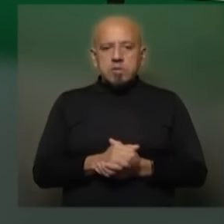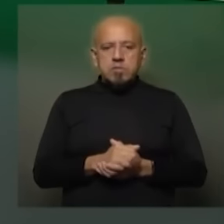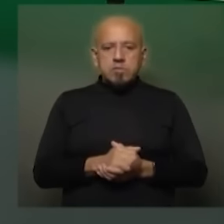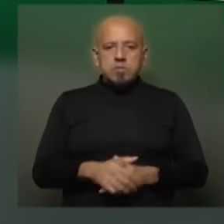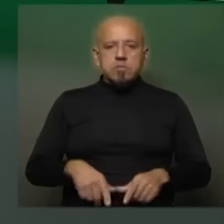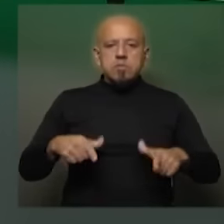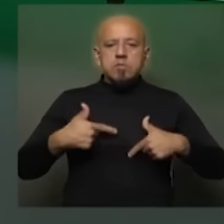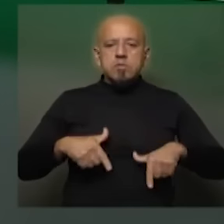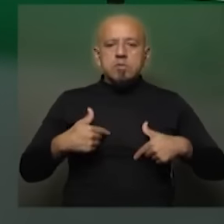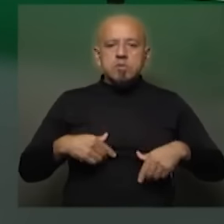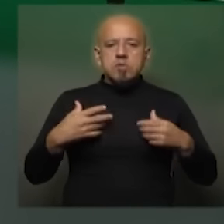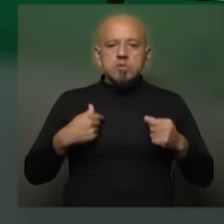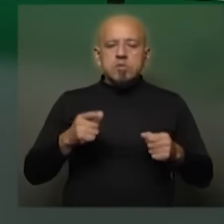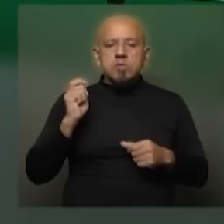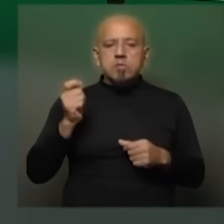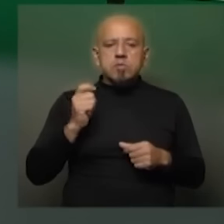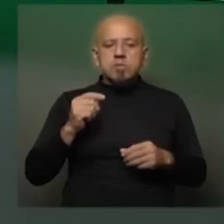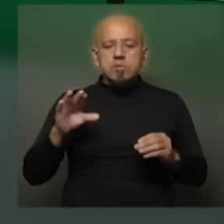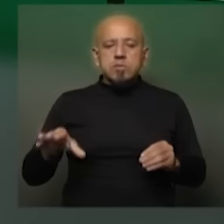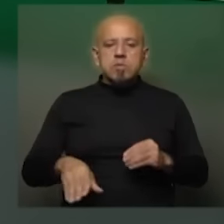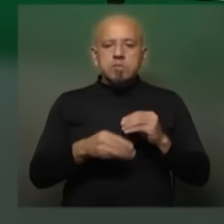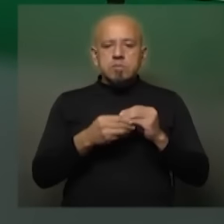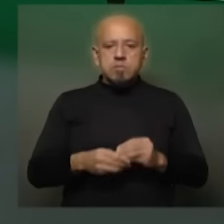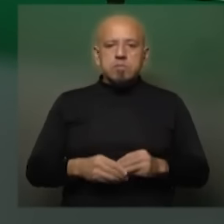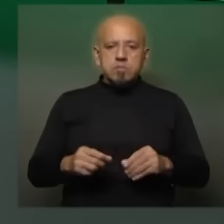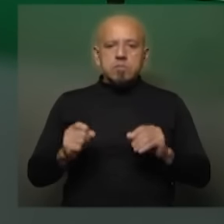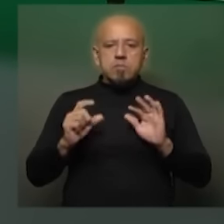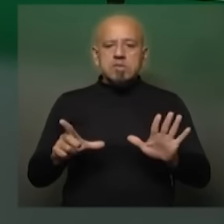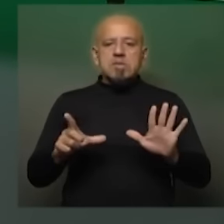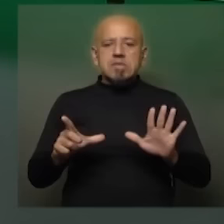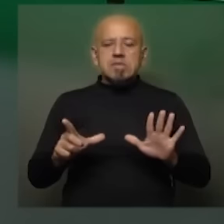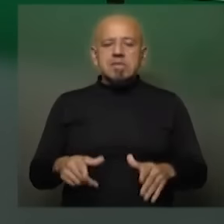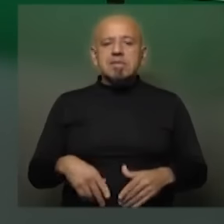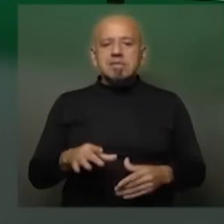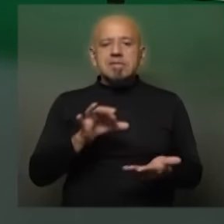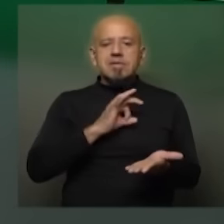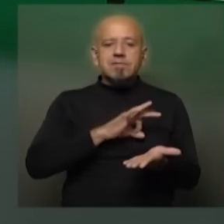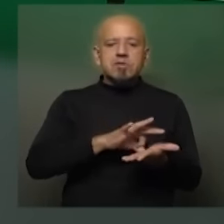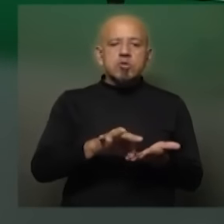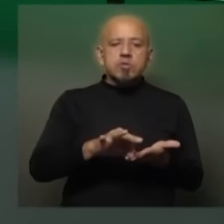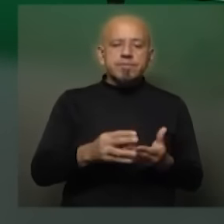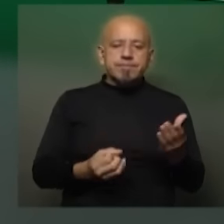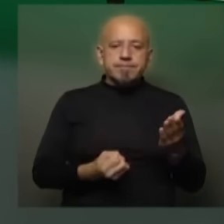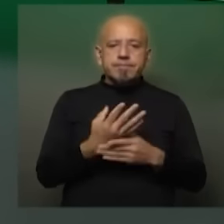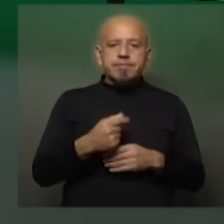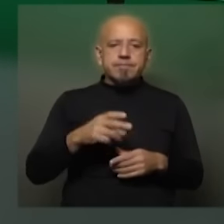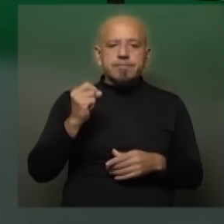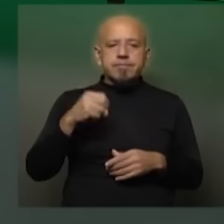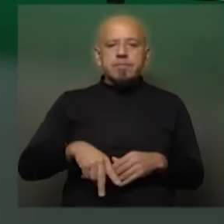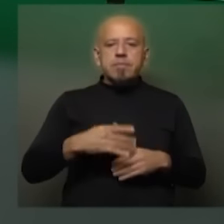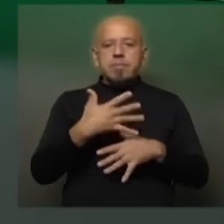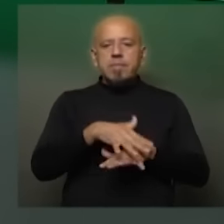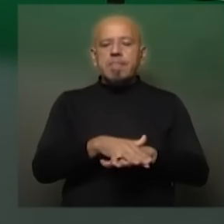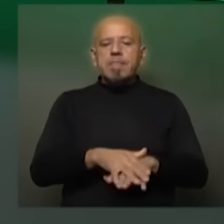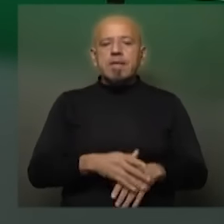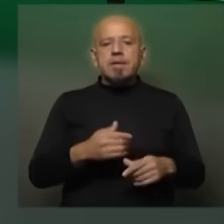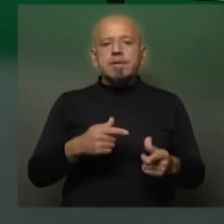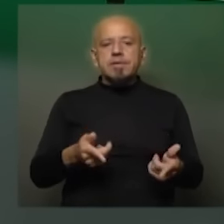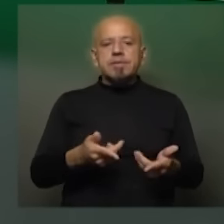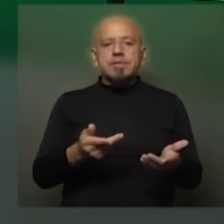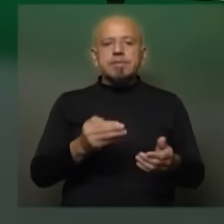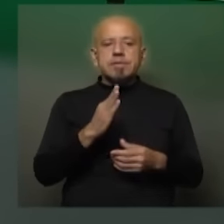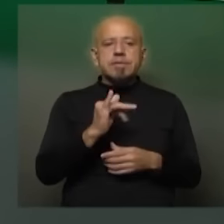Salud Pública anunció la incorporación de 7 nuevas prestaciones al Plan Integral de Atención a la Salud, el